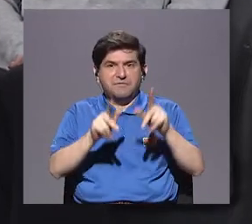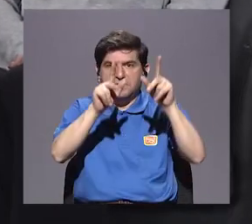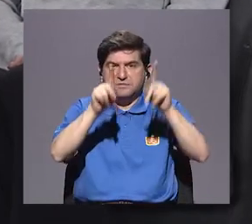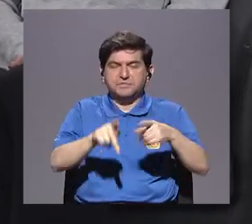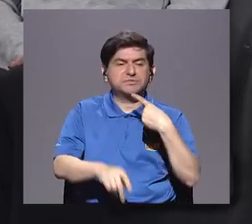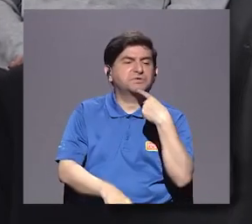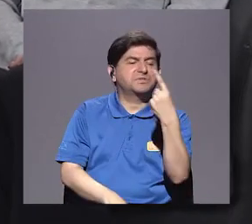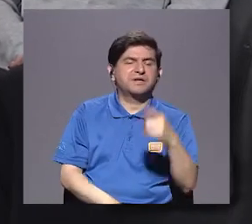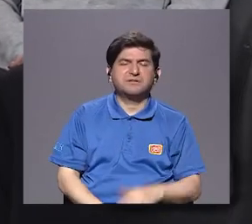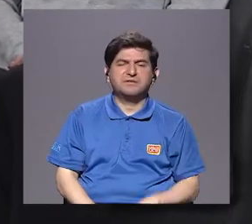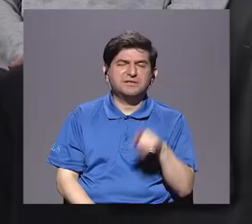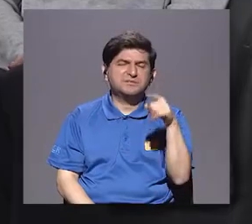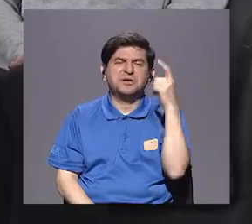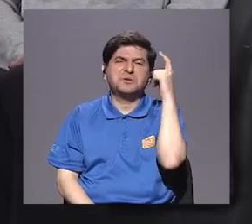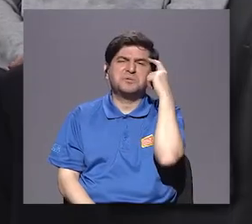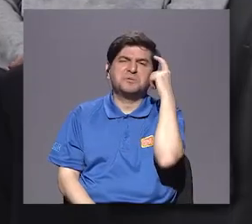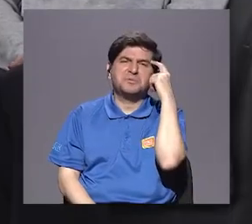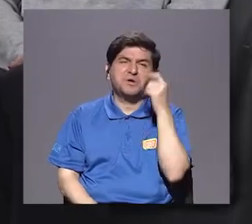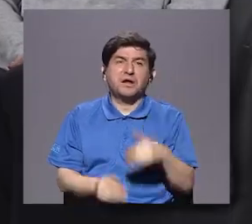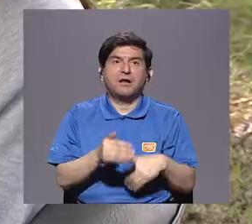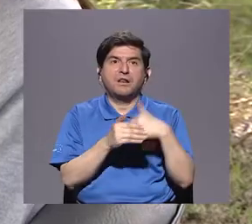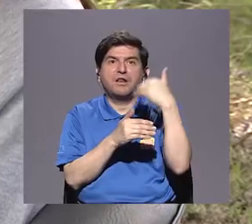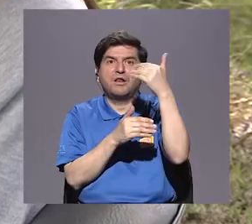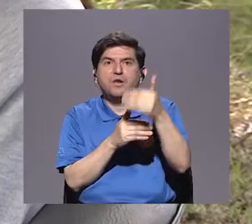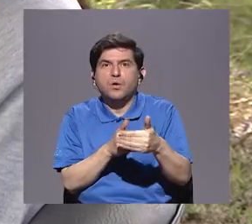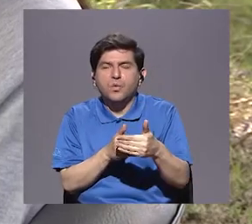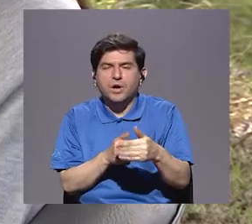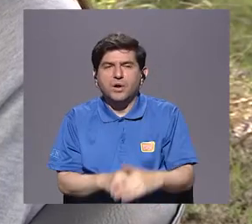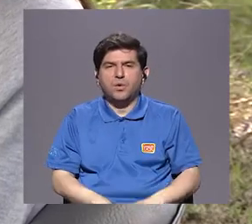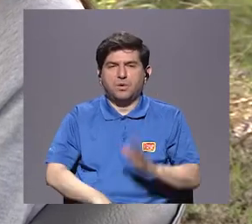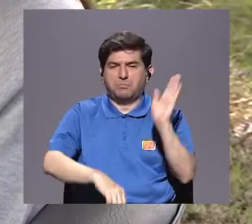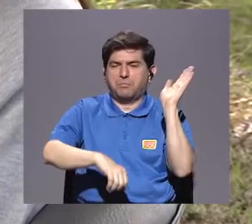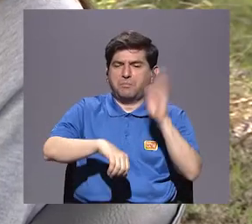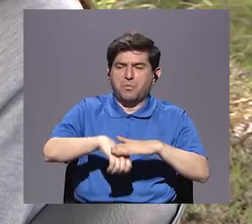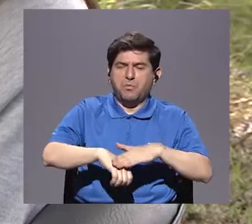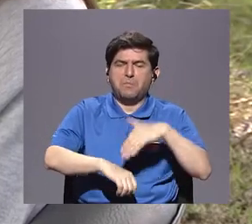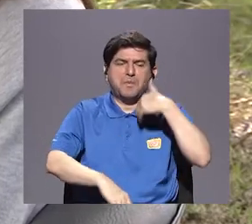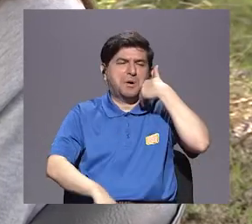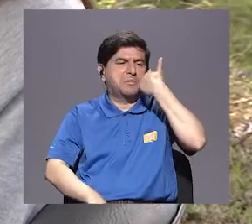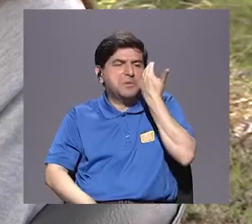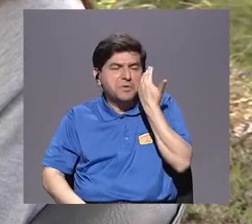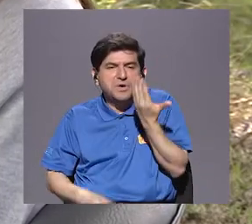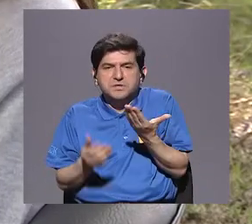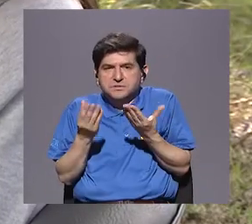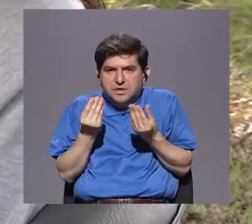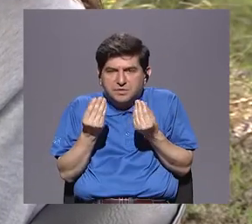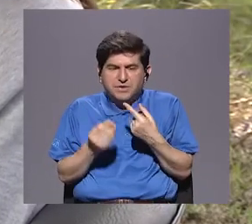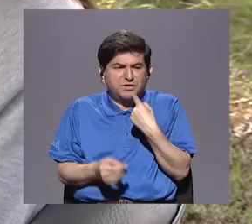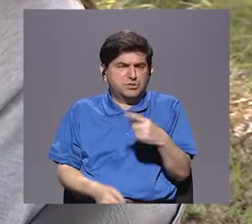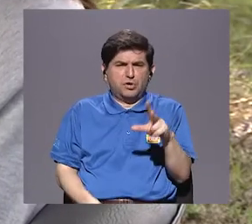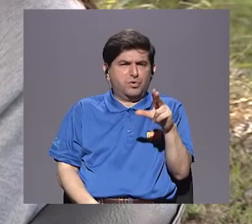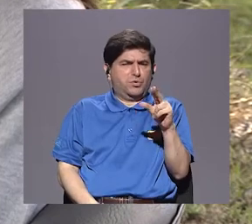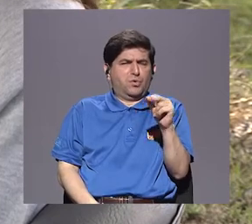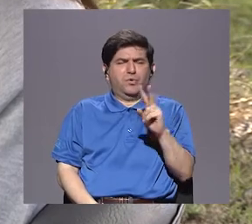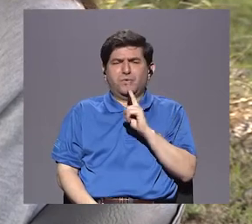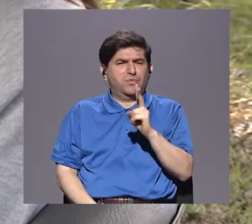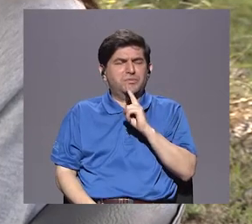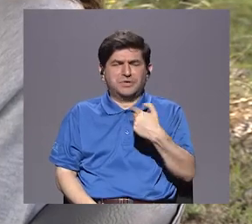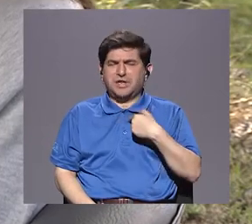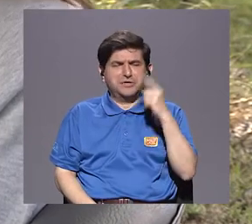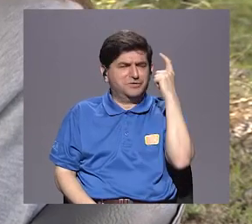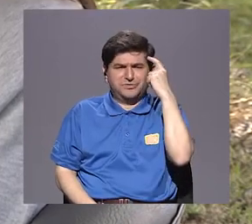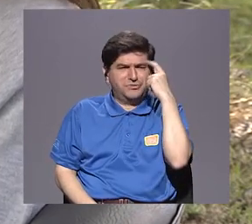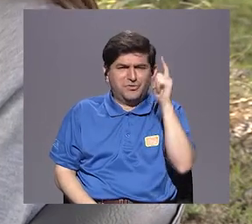sujeto dice que lo están pensando y después por culpa, por vergüenza, por miedo, dicen, no es cierto, no lo